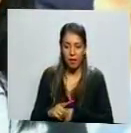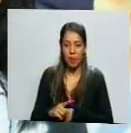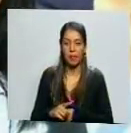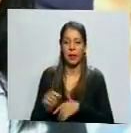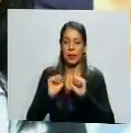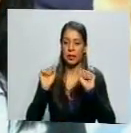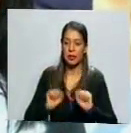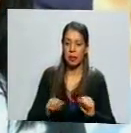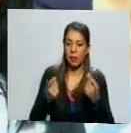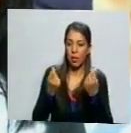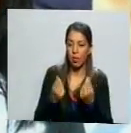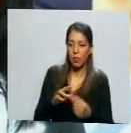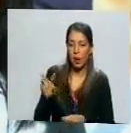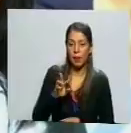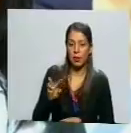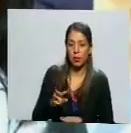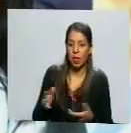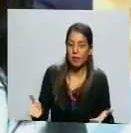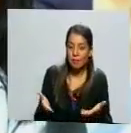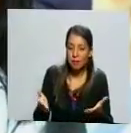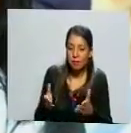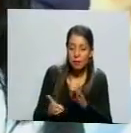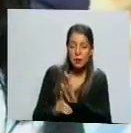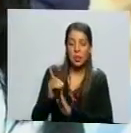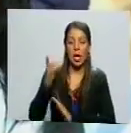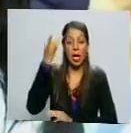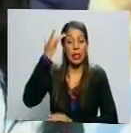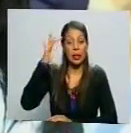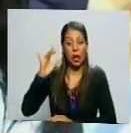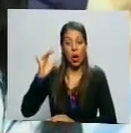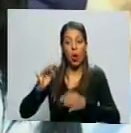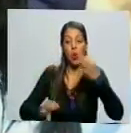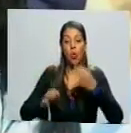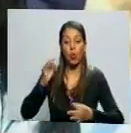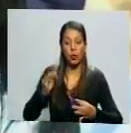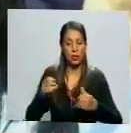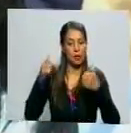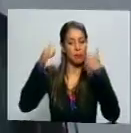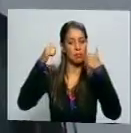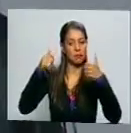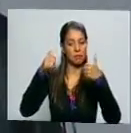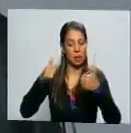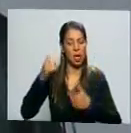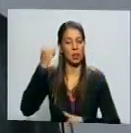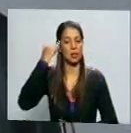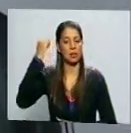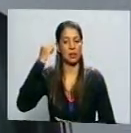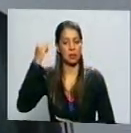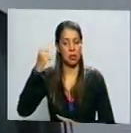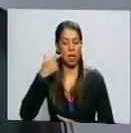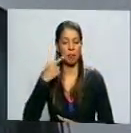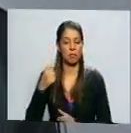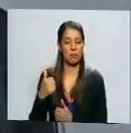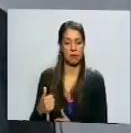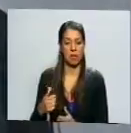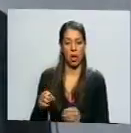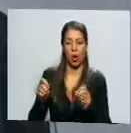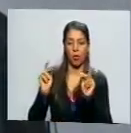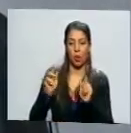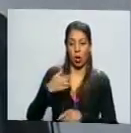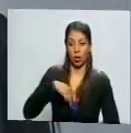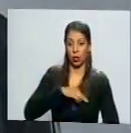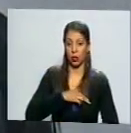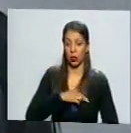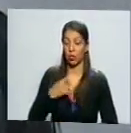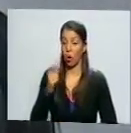sistema económico de la patria. Entonces creo que es justicia, creo que es extraordinaria esta oportunidad para que nosotros